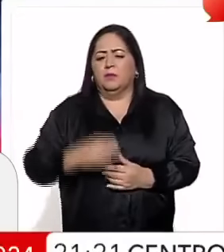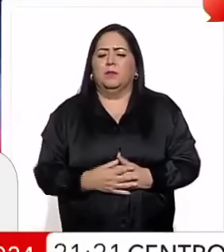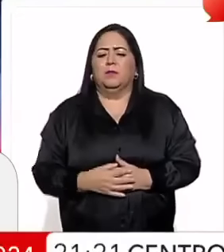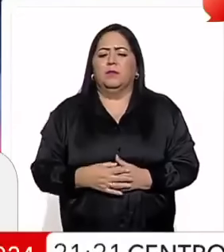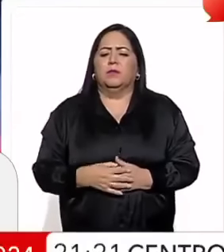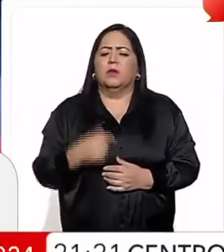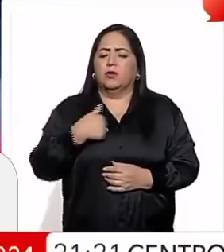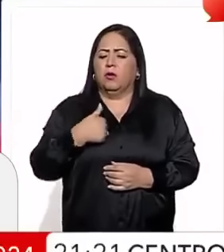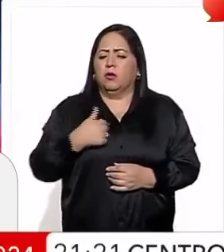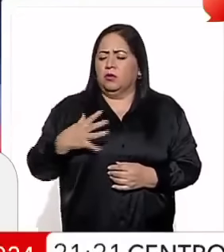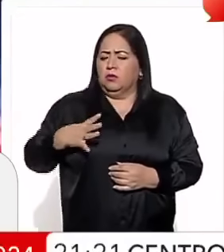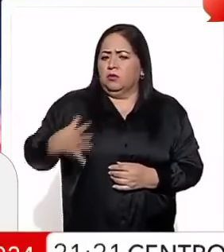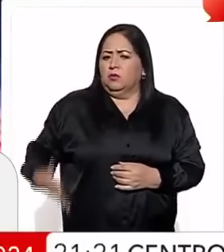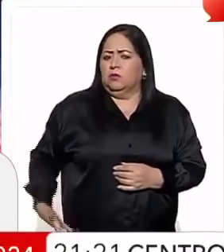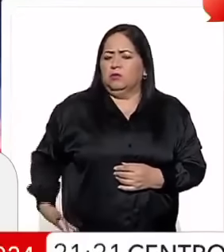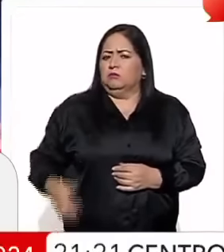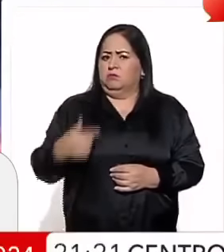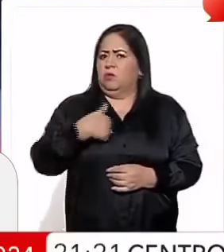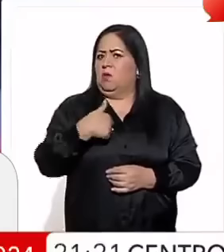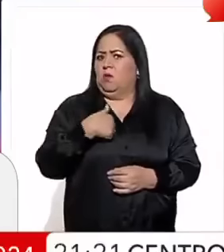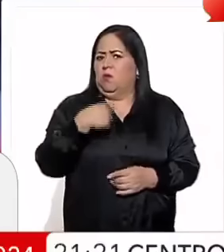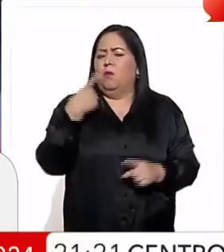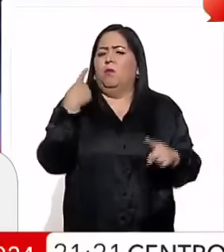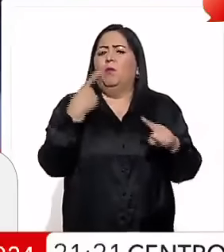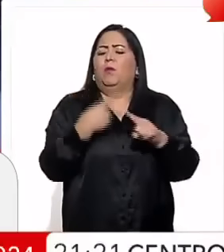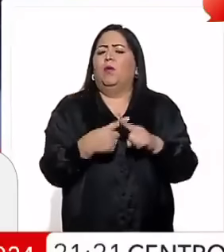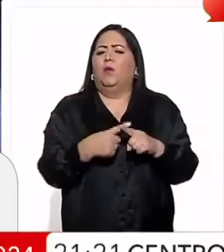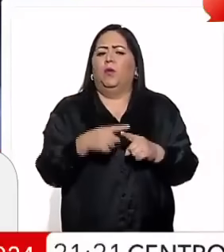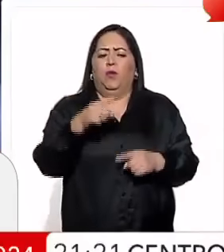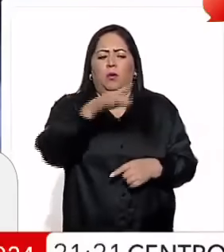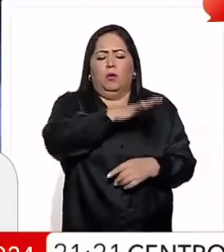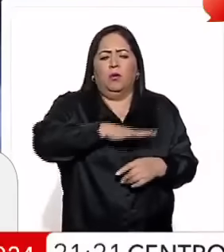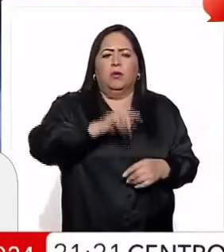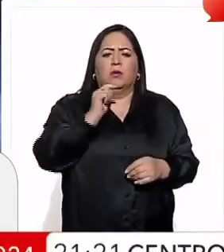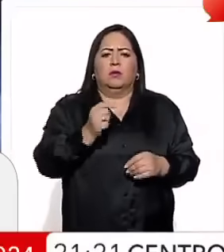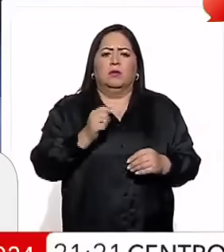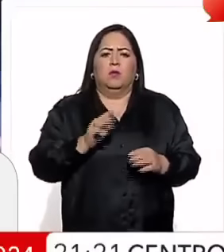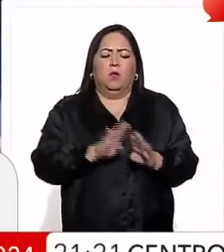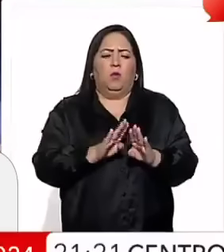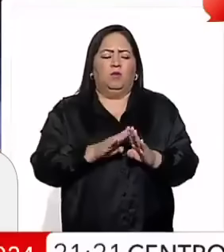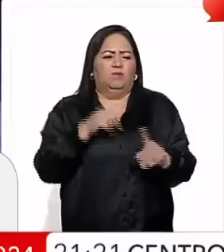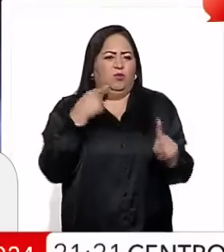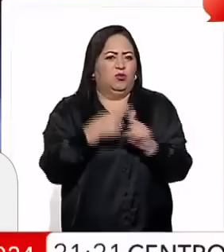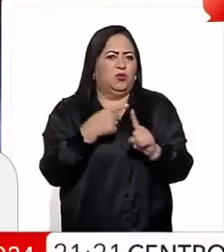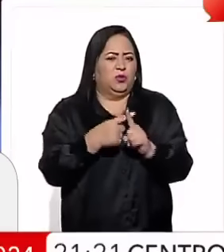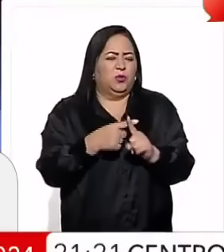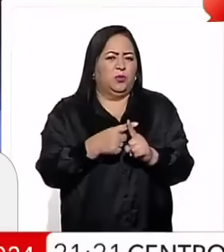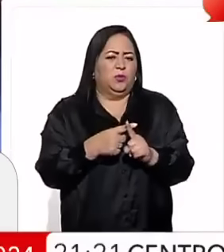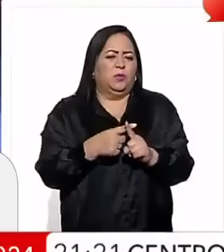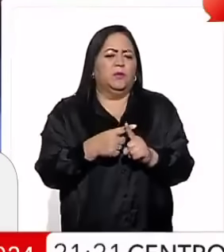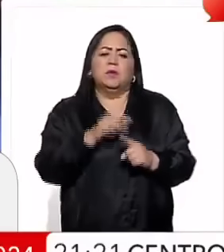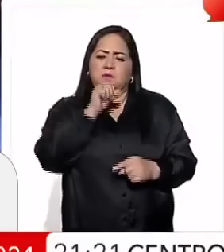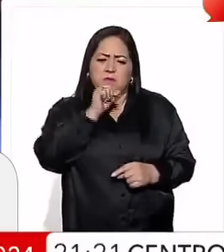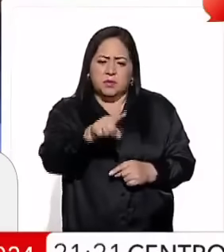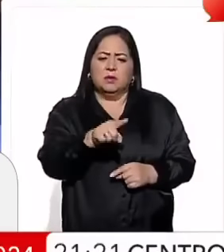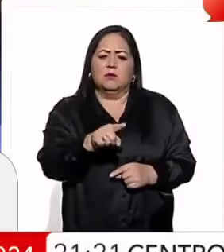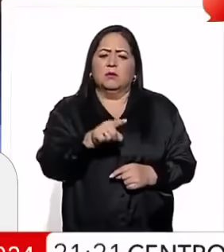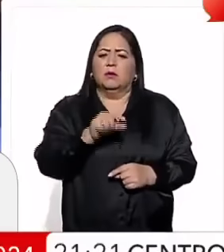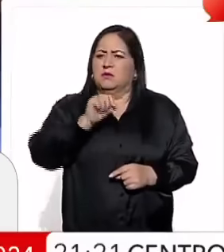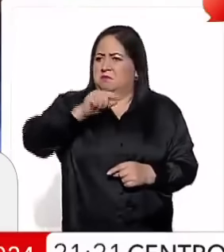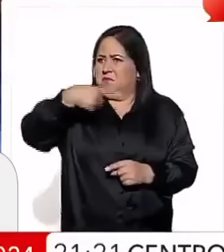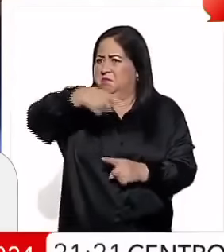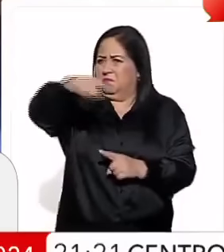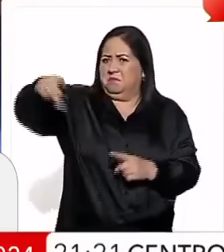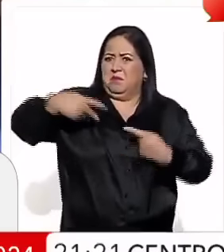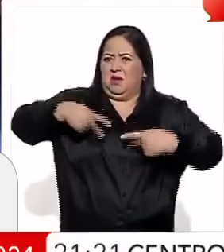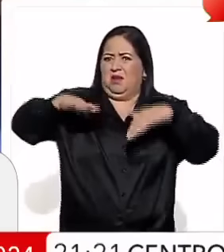Yo estoy muy orgulloso del contraste entre nuestra actitud y la actitud de incluso de los supuestos intelectuales